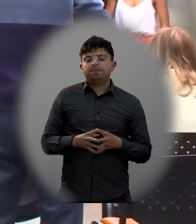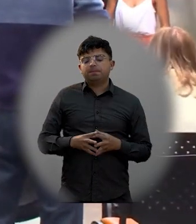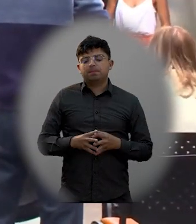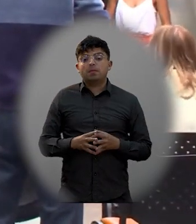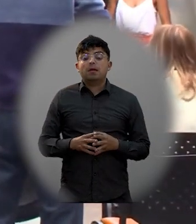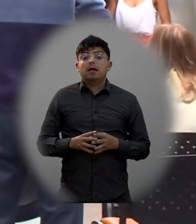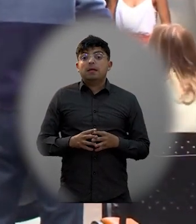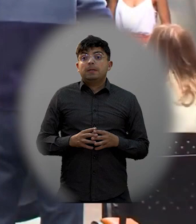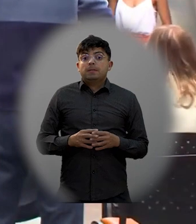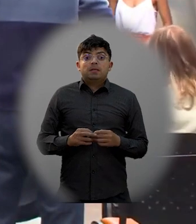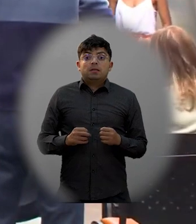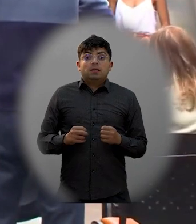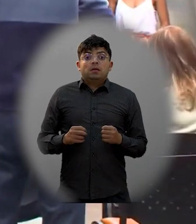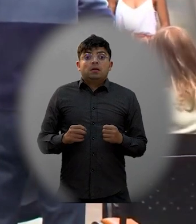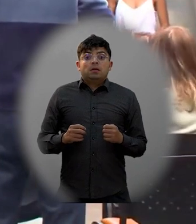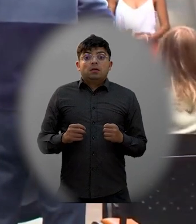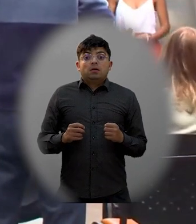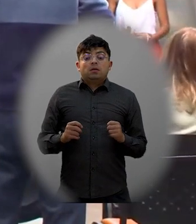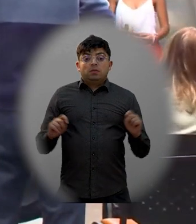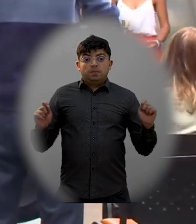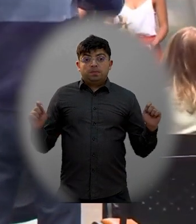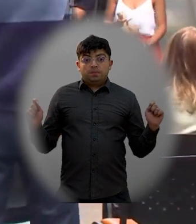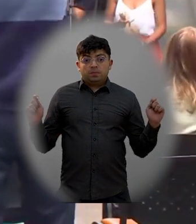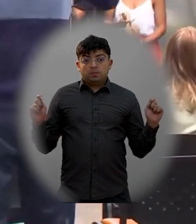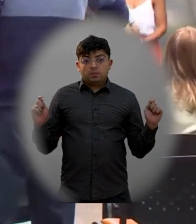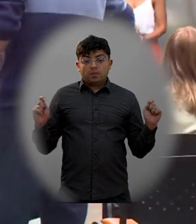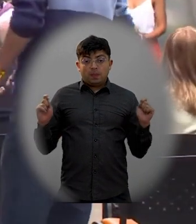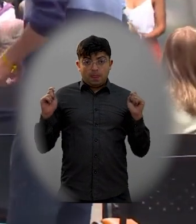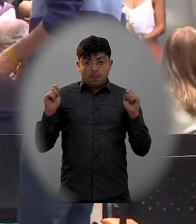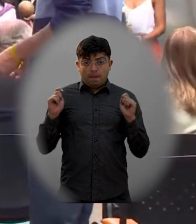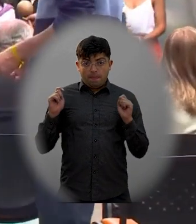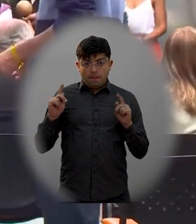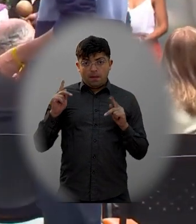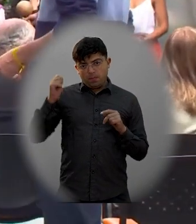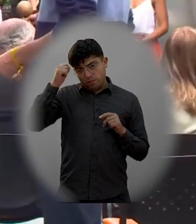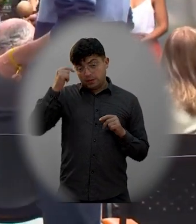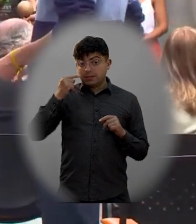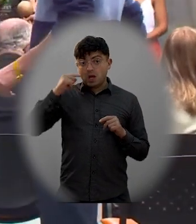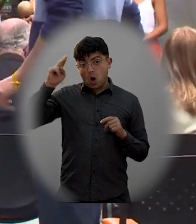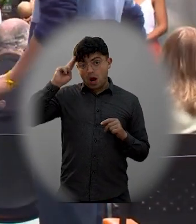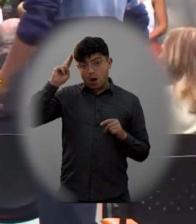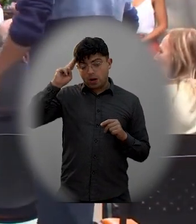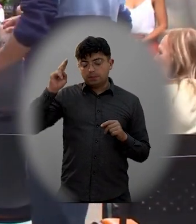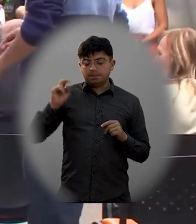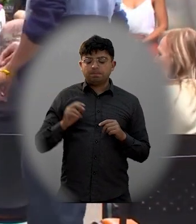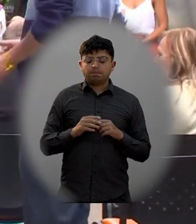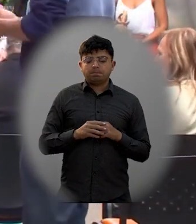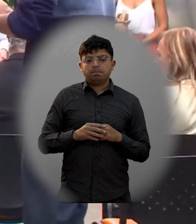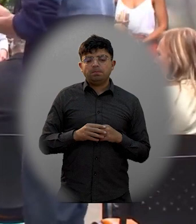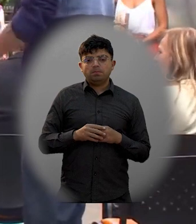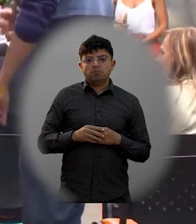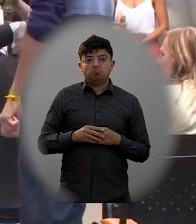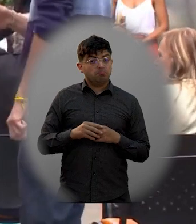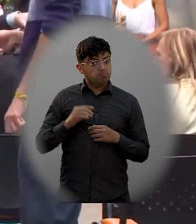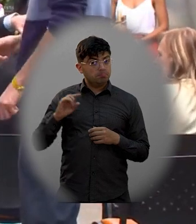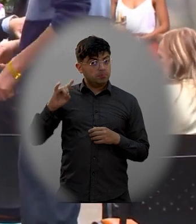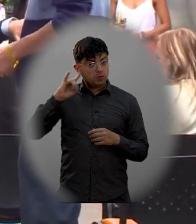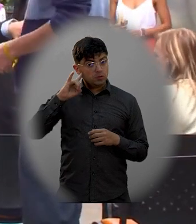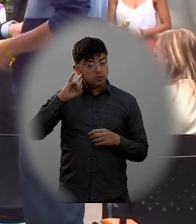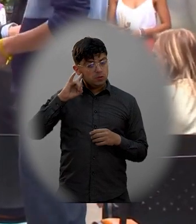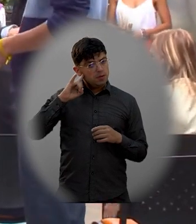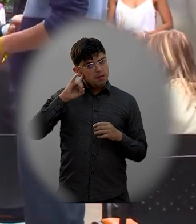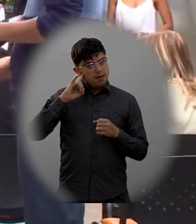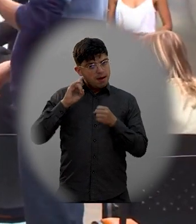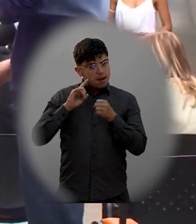Y bueno, profe, profe, profe, profe, otra vez se va. Hola. Sí, sí, sí, sí, sí, sí, sí, sí, sí, se va. ¿Seguida?